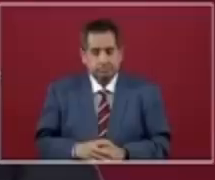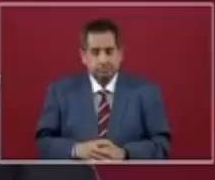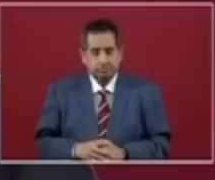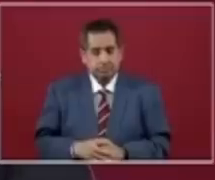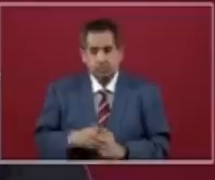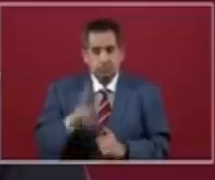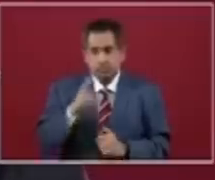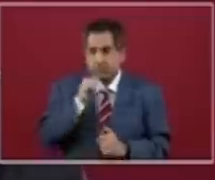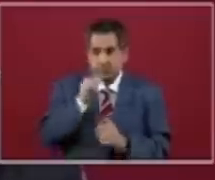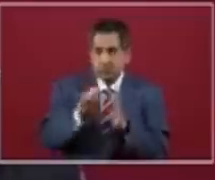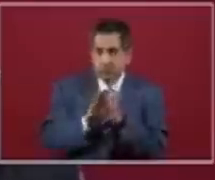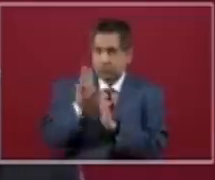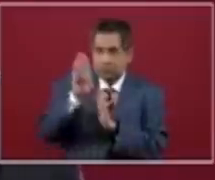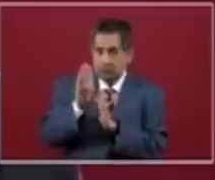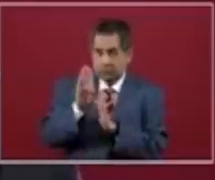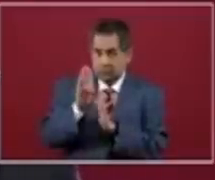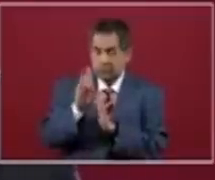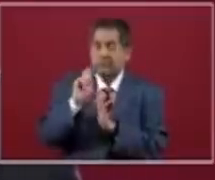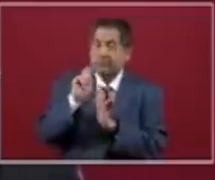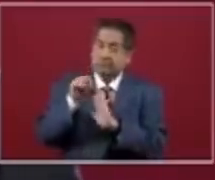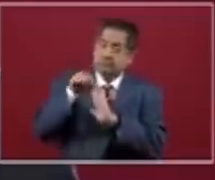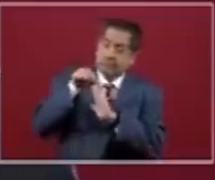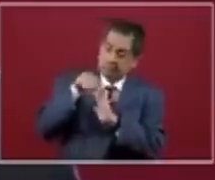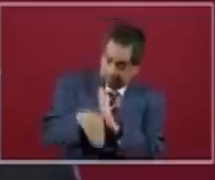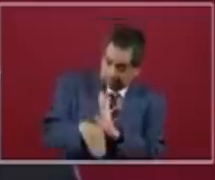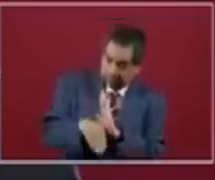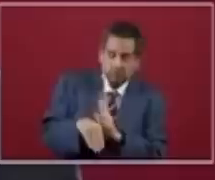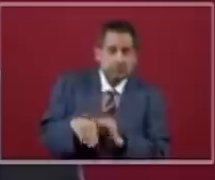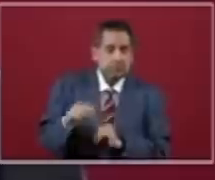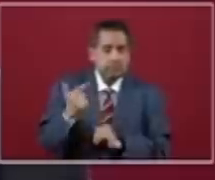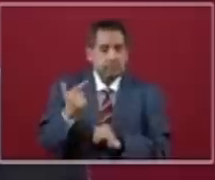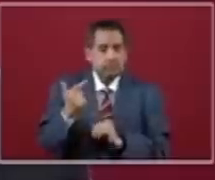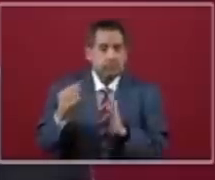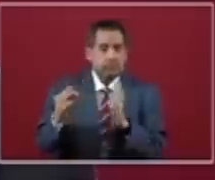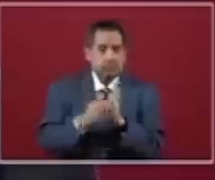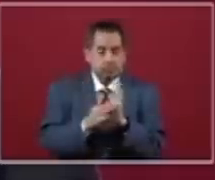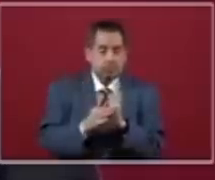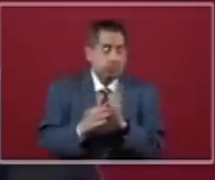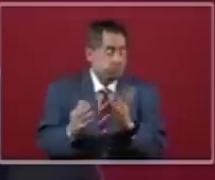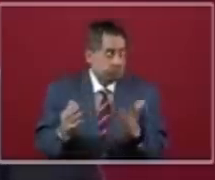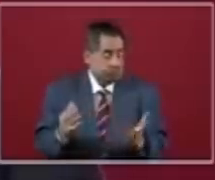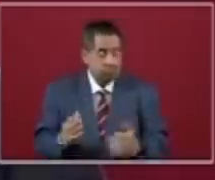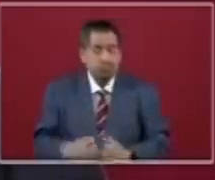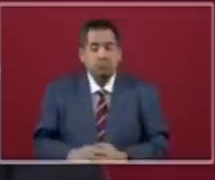creció, sino hubo un decrecimiento de 7 puntos.